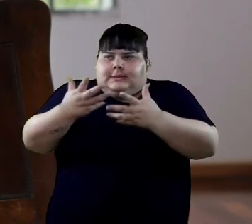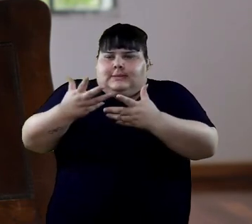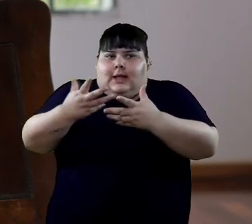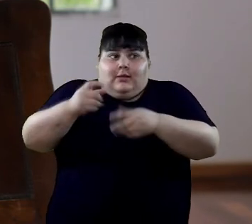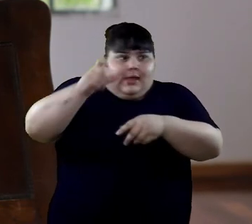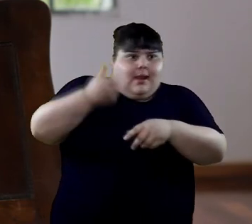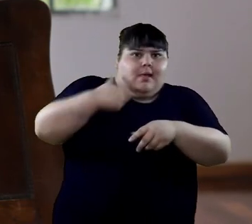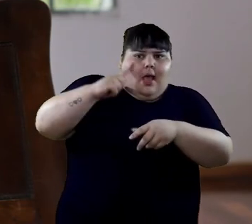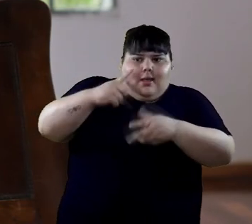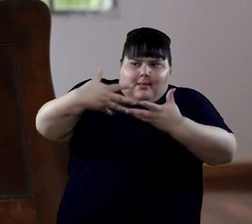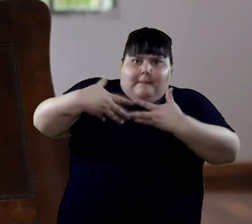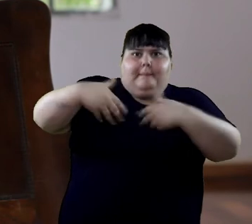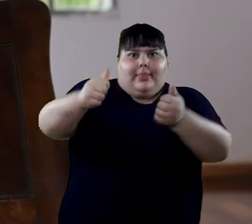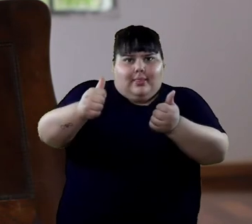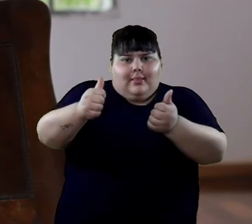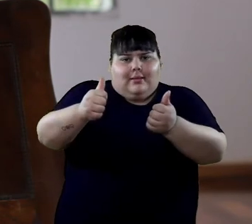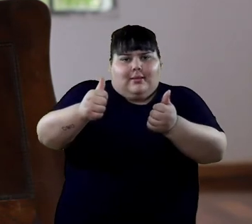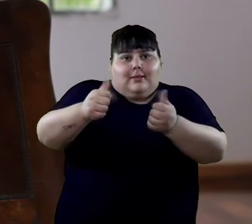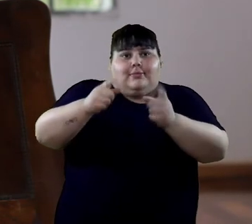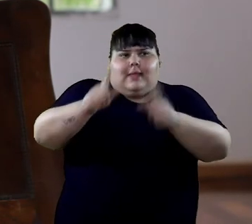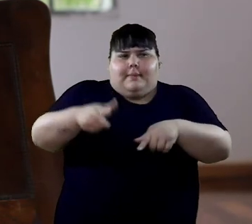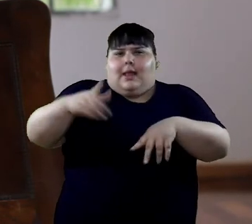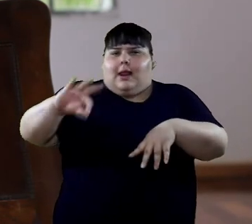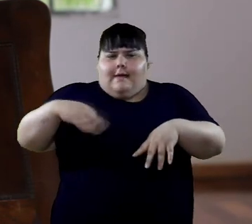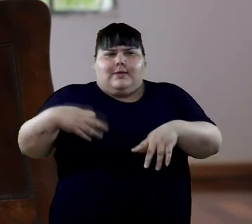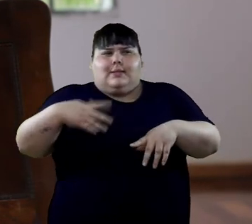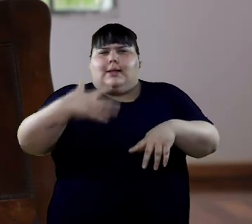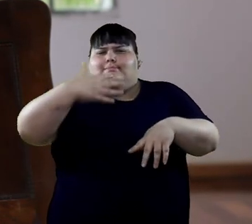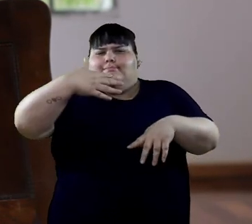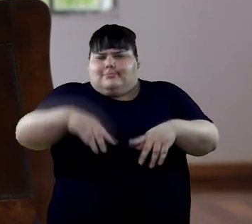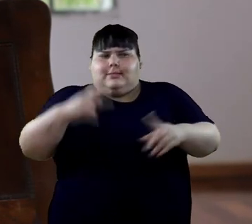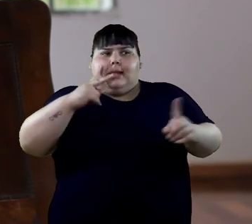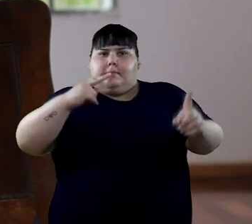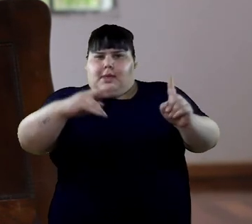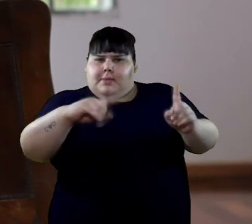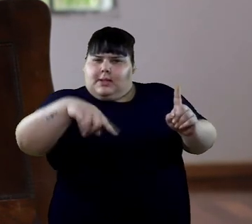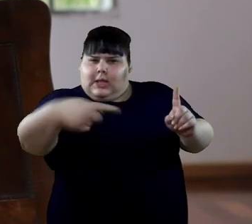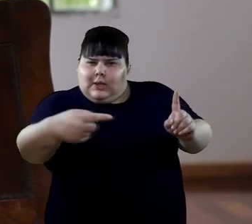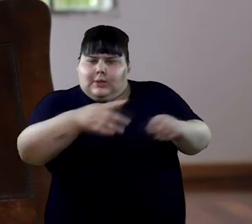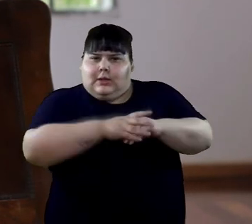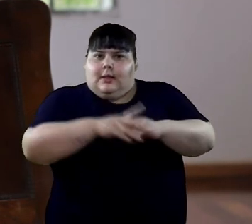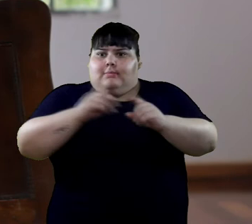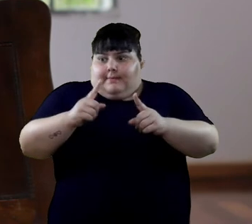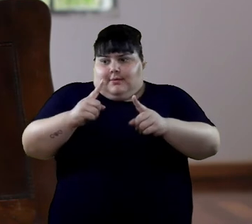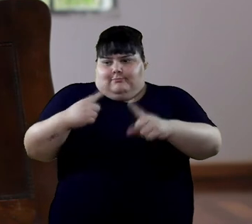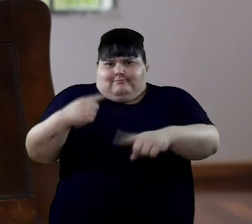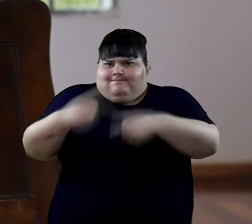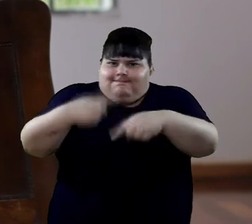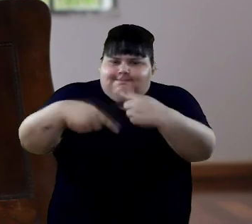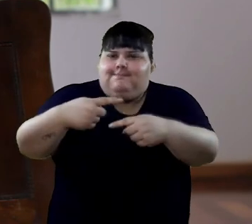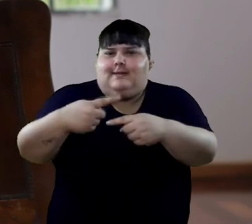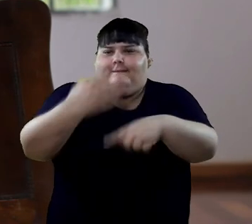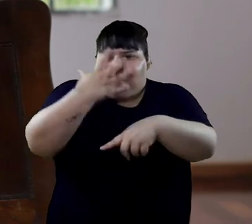como docente como dije entendí la vida desde otro lugar es un camino de ida